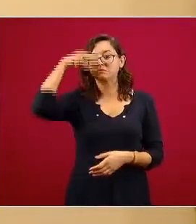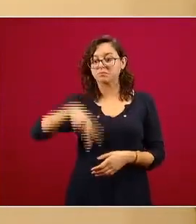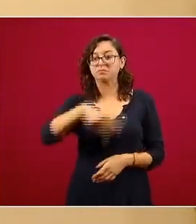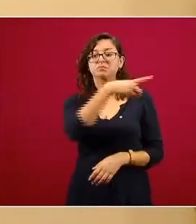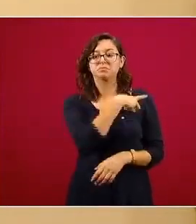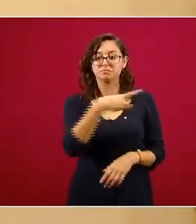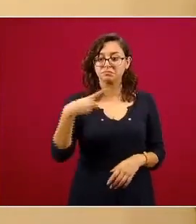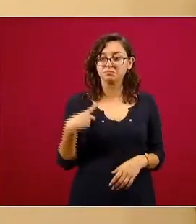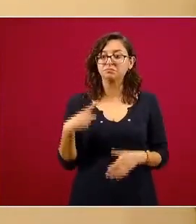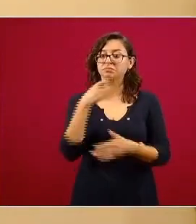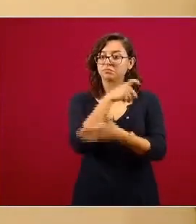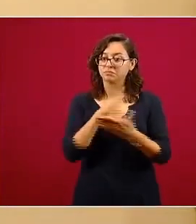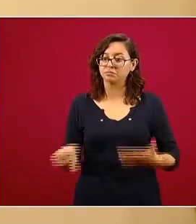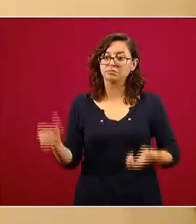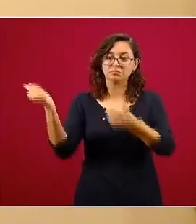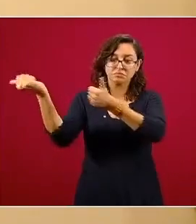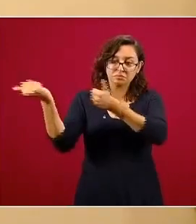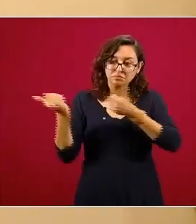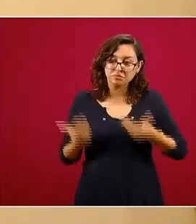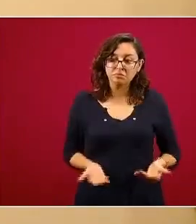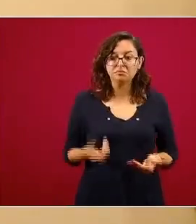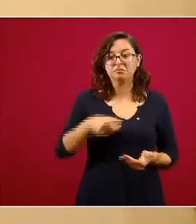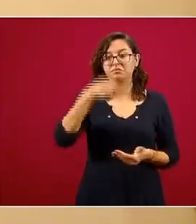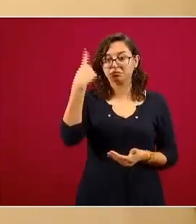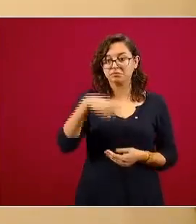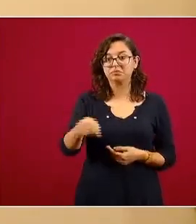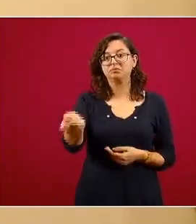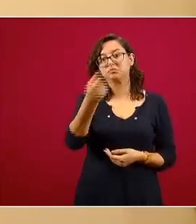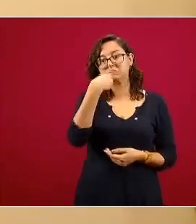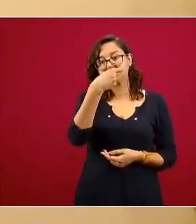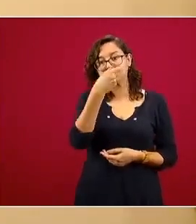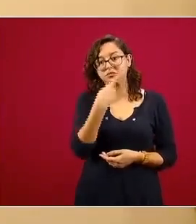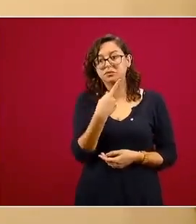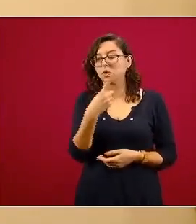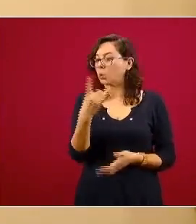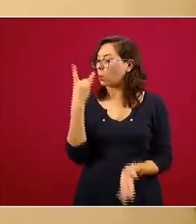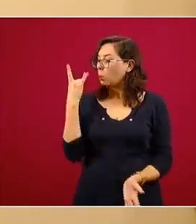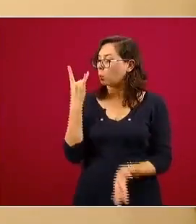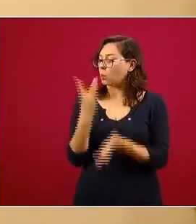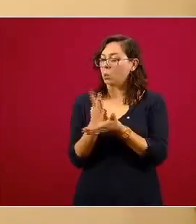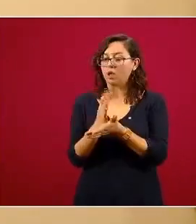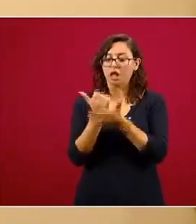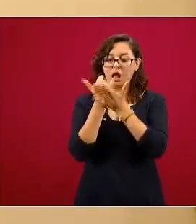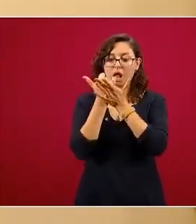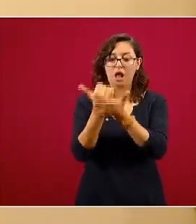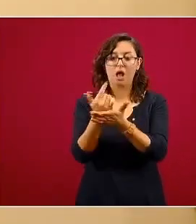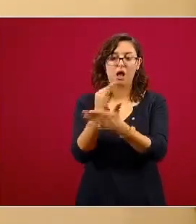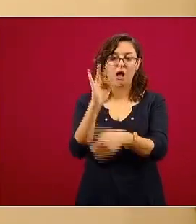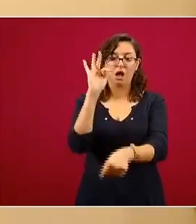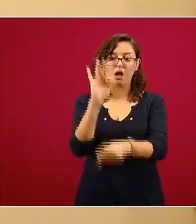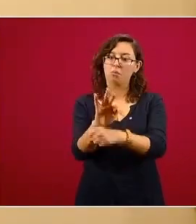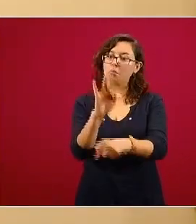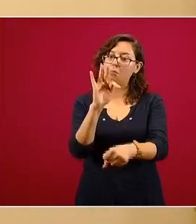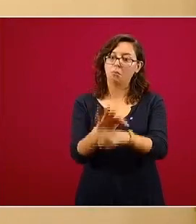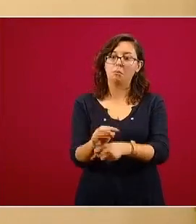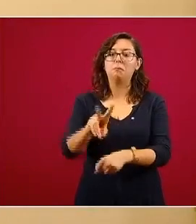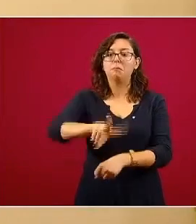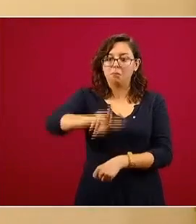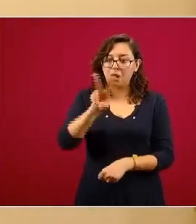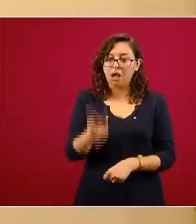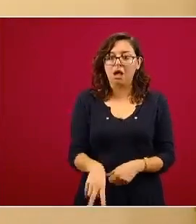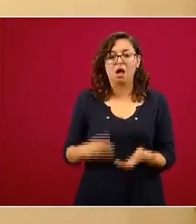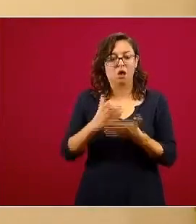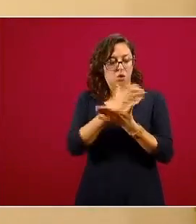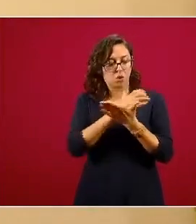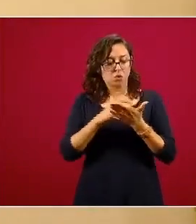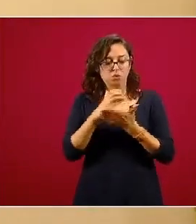de contar con el tocilizumab porque era el único fármaco que había demostrado que